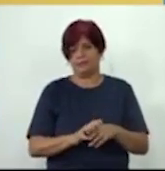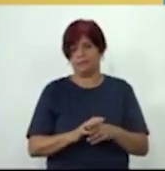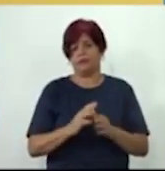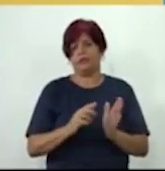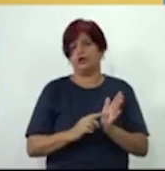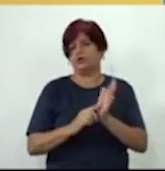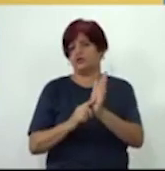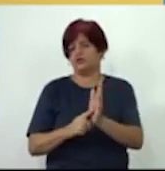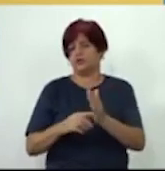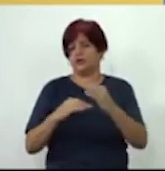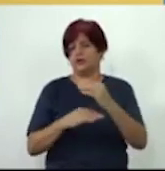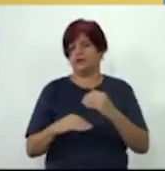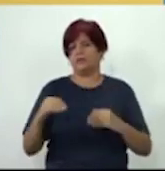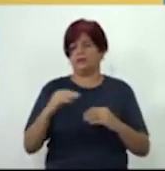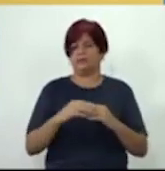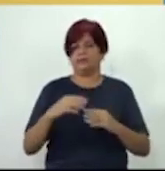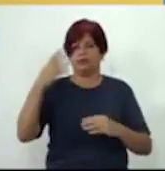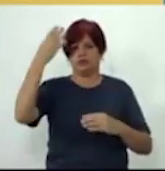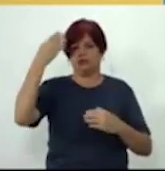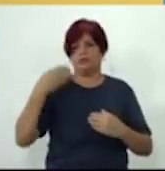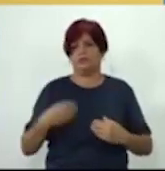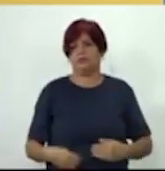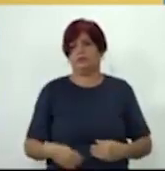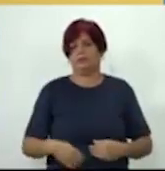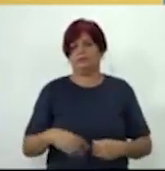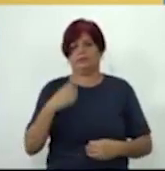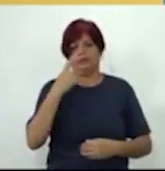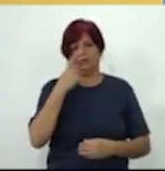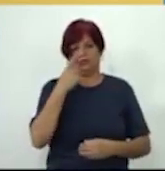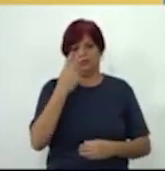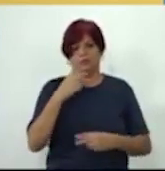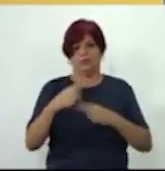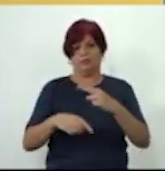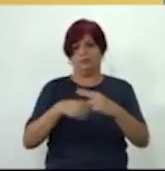el Ministerio de Salud Pública. Nos